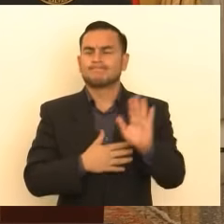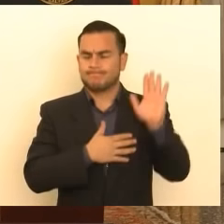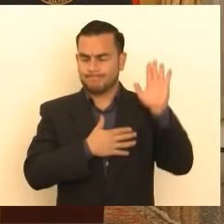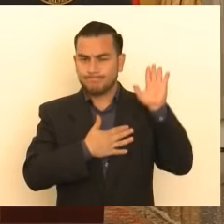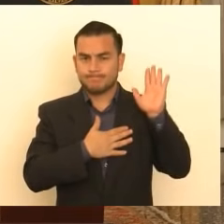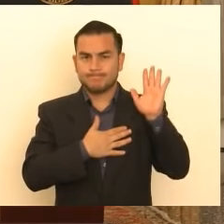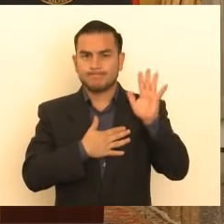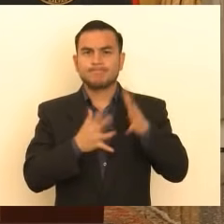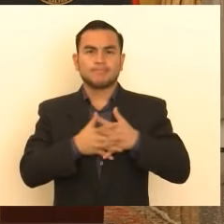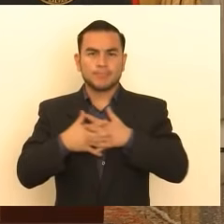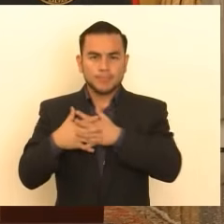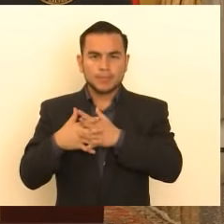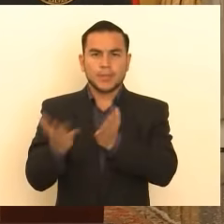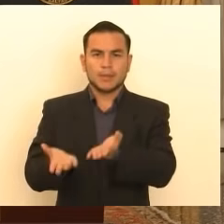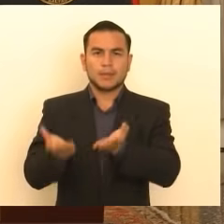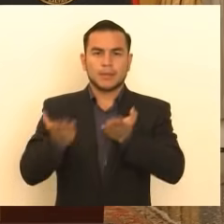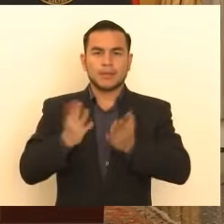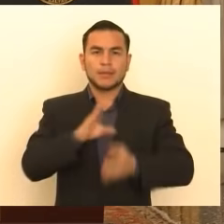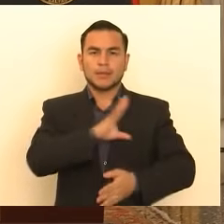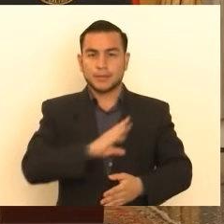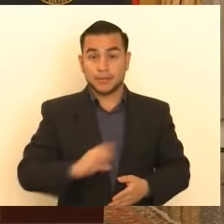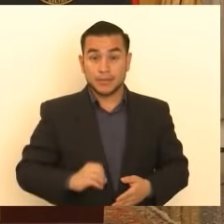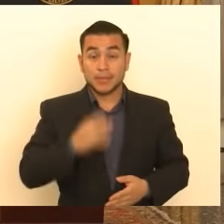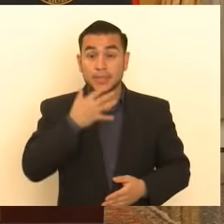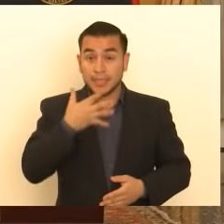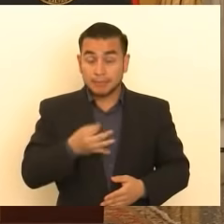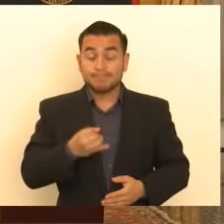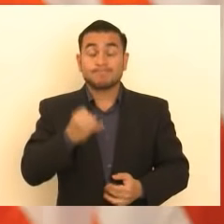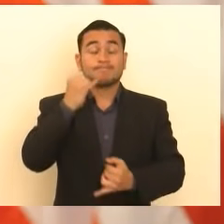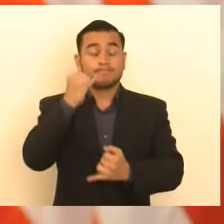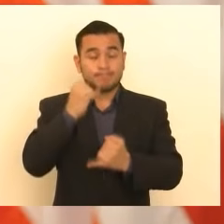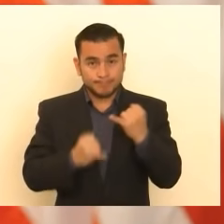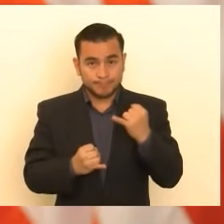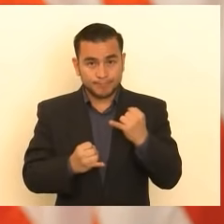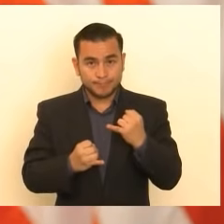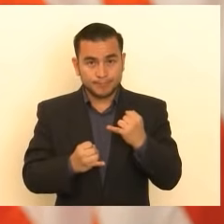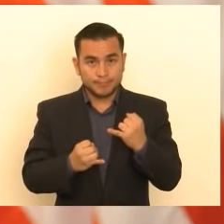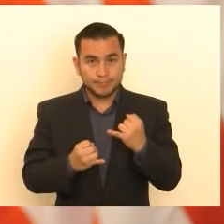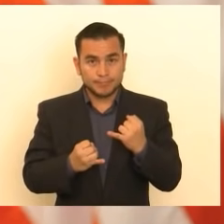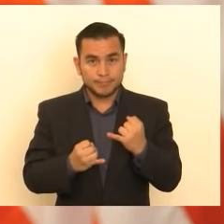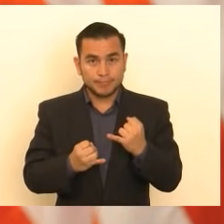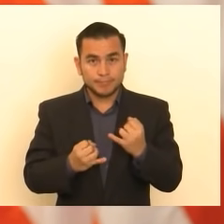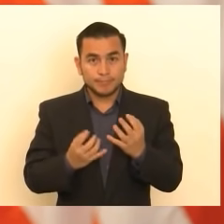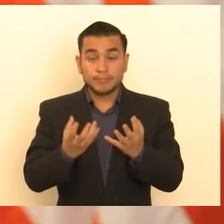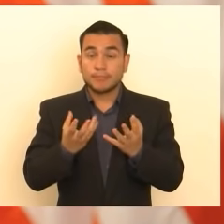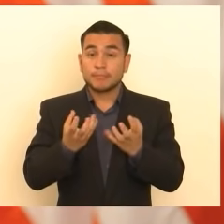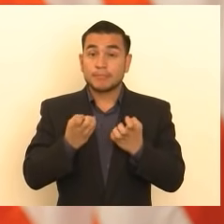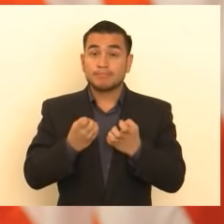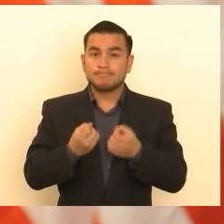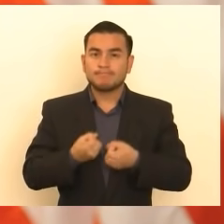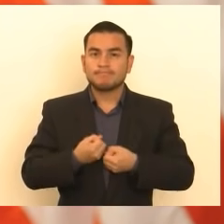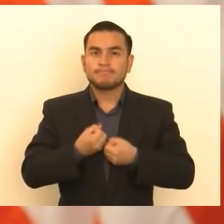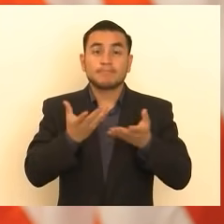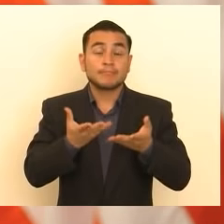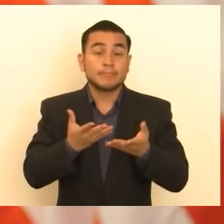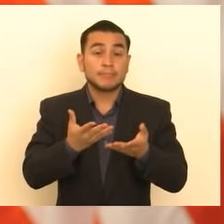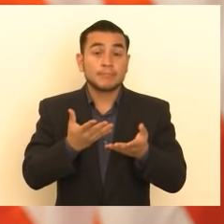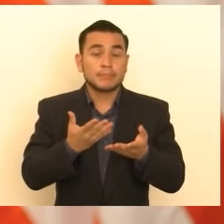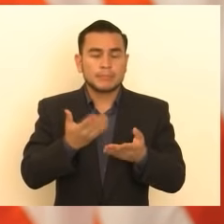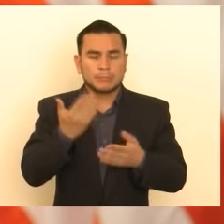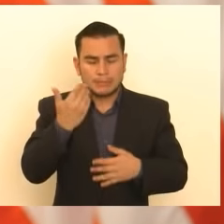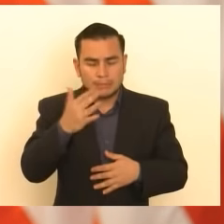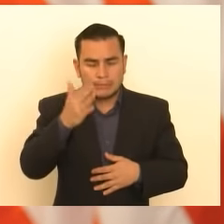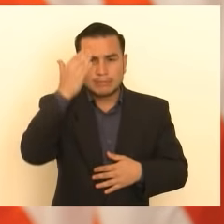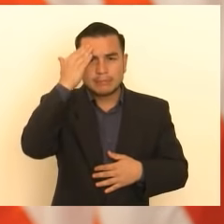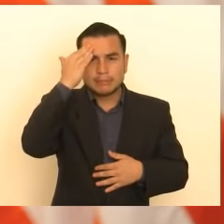a este gran país. Finalmente, voy a hacer notar una cosa más. Como algunos de ustedes